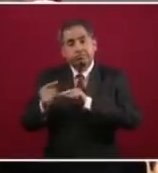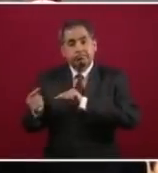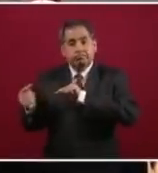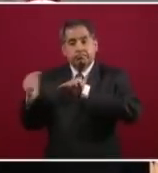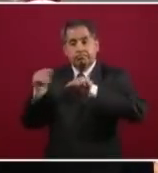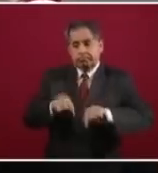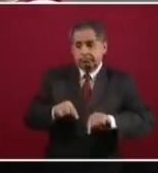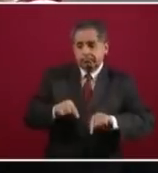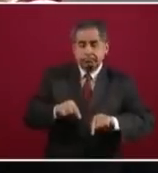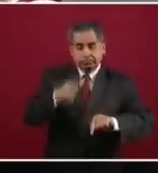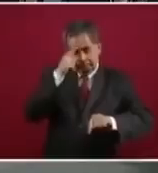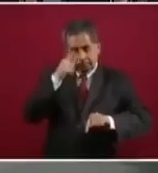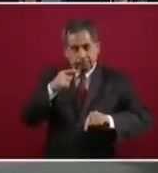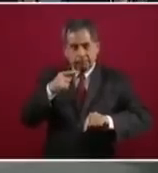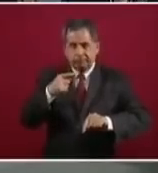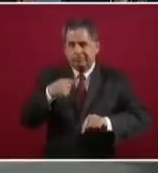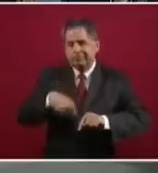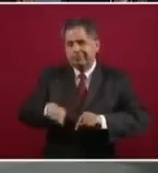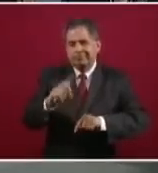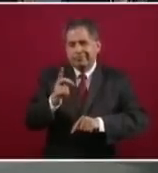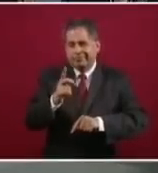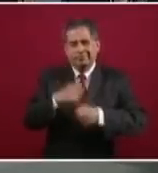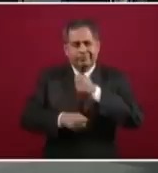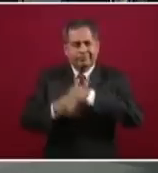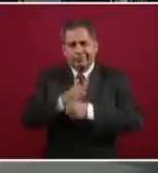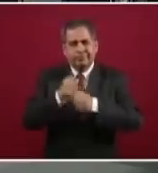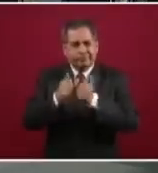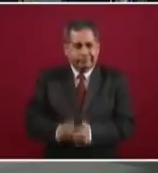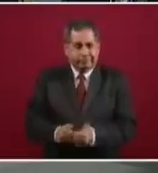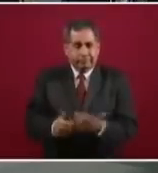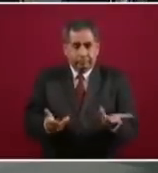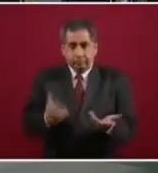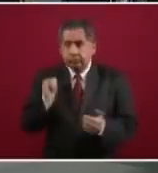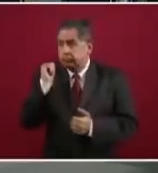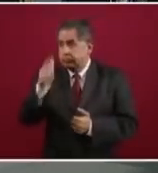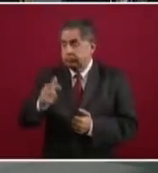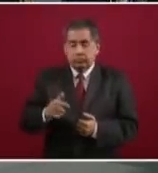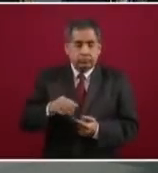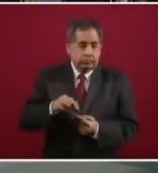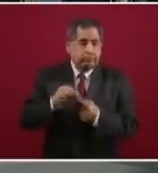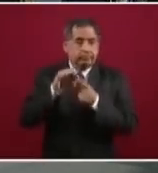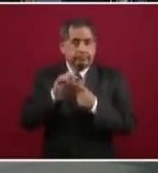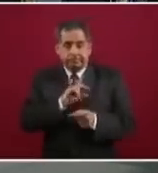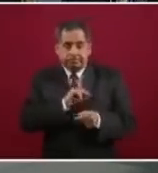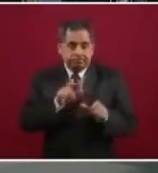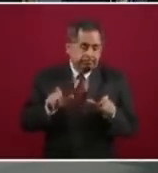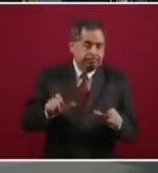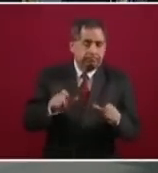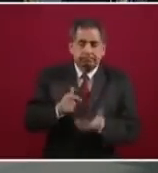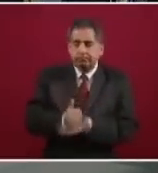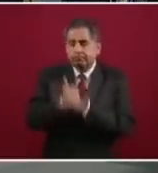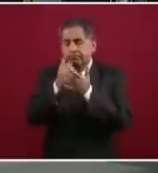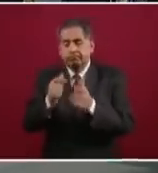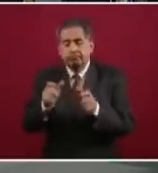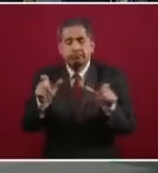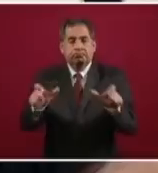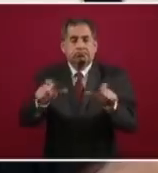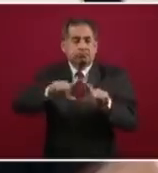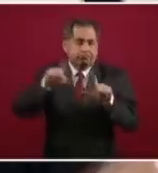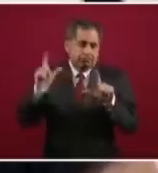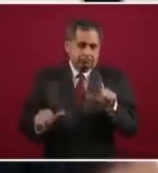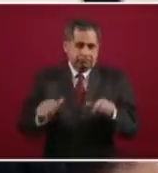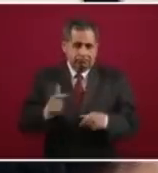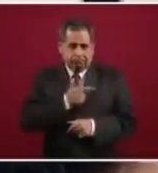el fin de año. ¿Qué garantía les da el gobierno? Sobre todo, ¿va a haber un operativo especial? ¿Va a participar la Guardia Nacional